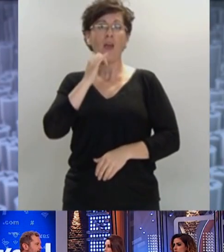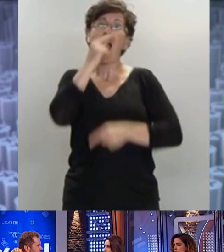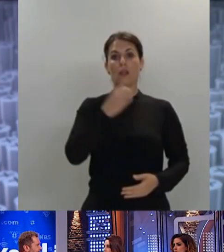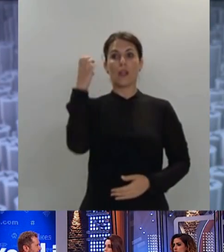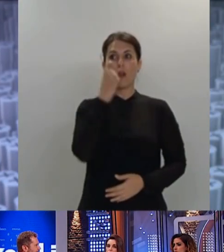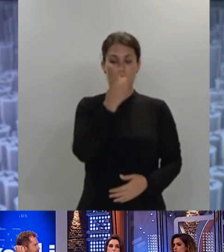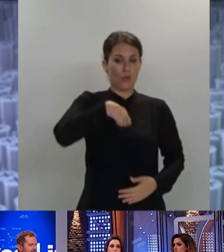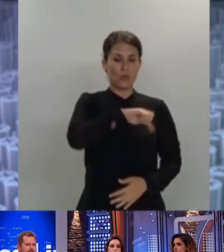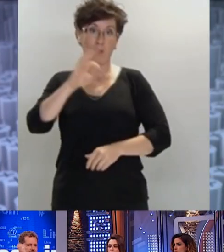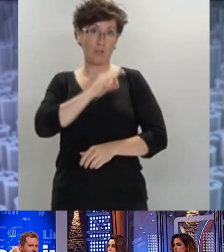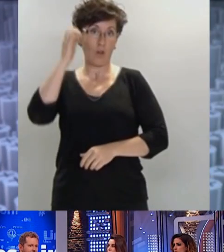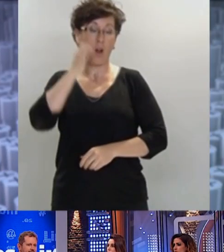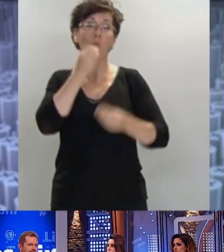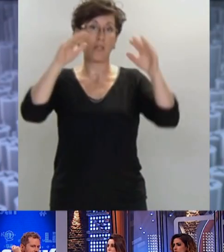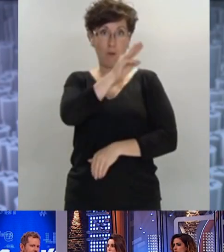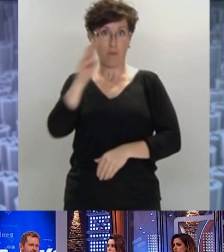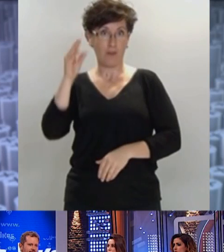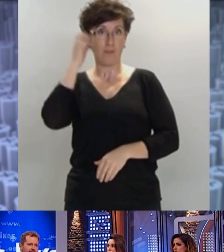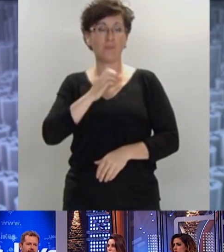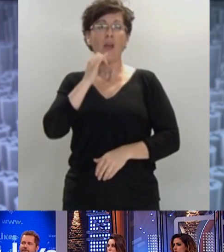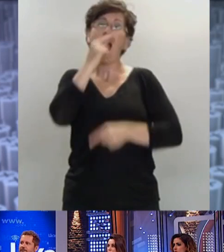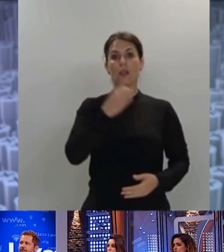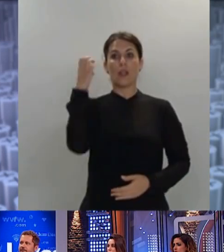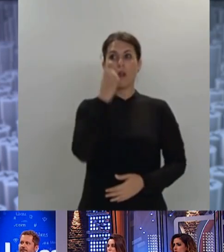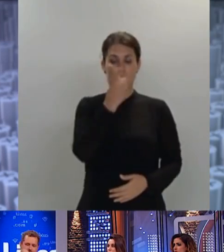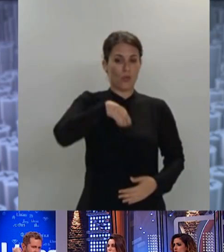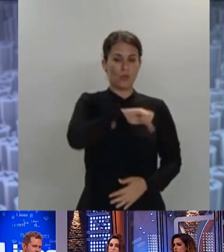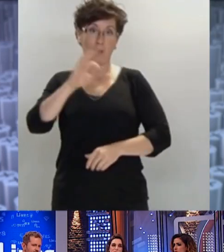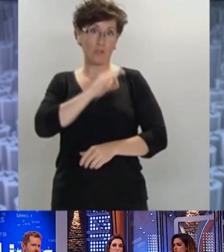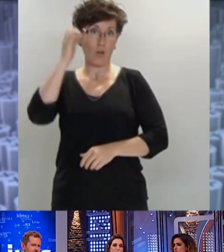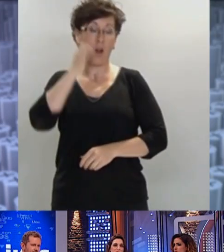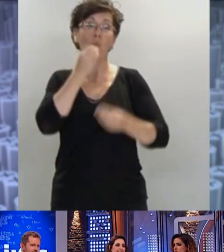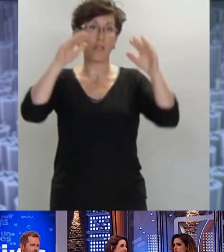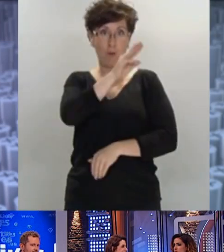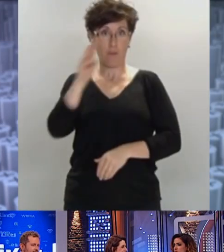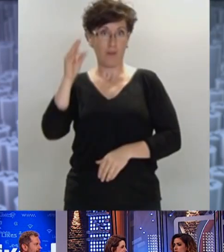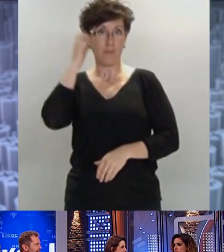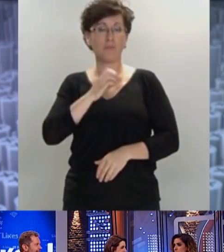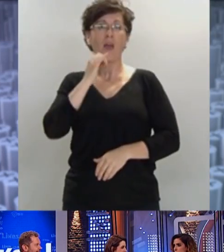Yo creo que es en la coleta. Así. Pepe, vamos. Yo creo que es que no habla bien Rajoy.